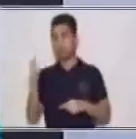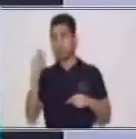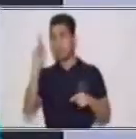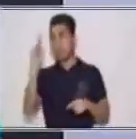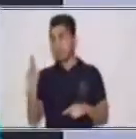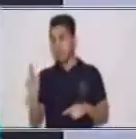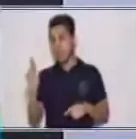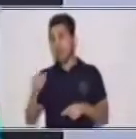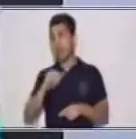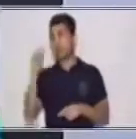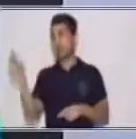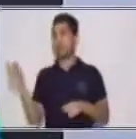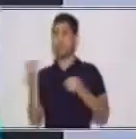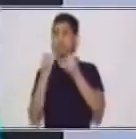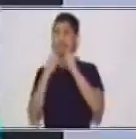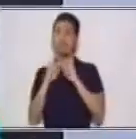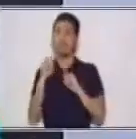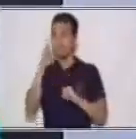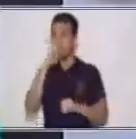valores independientes.